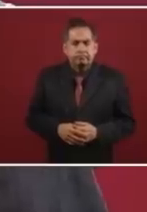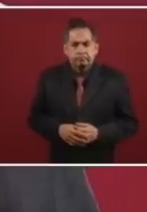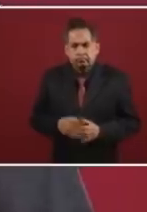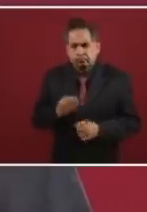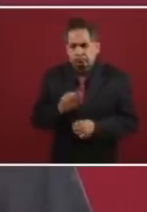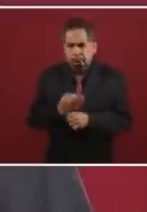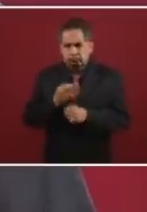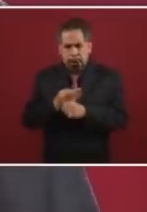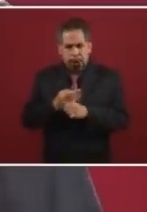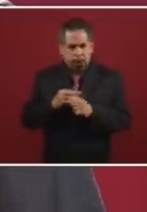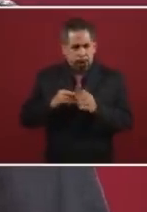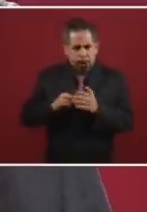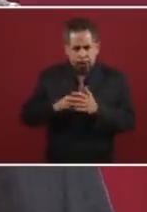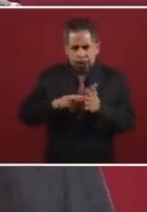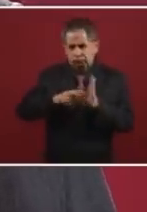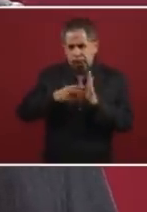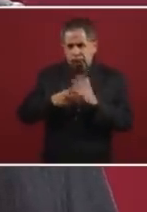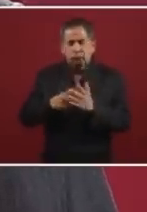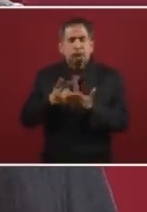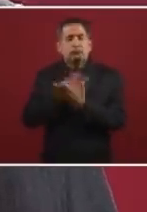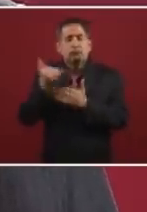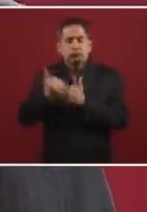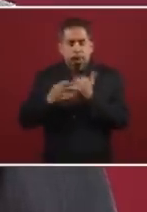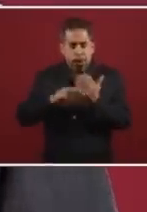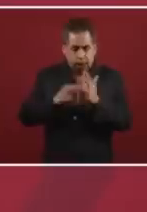la ingeniería de proyecto